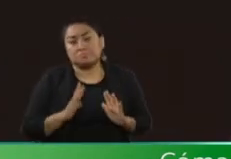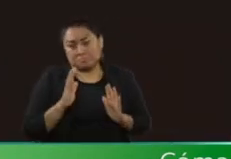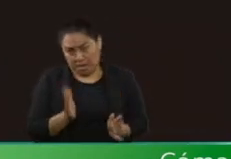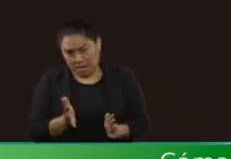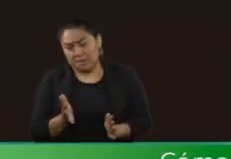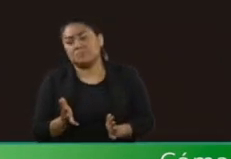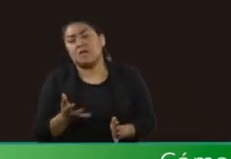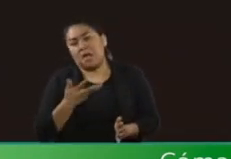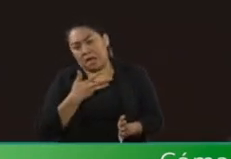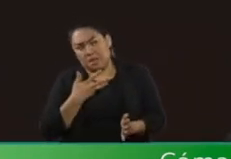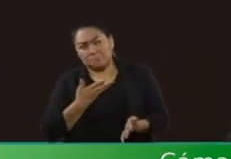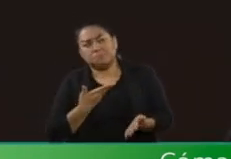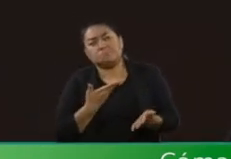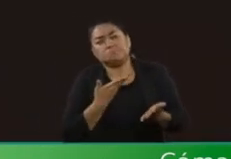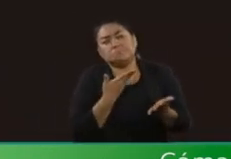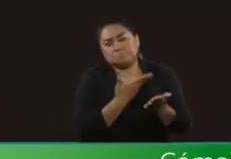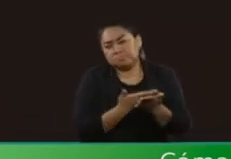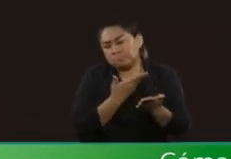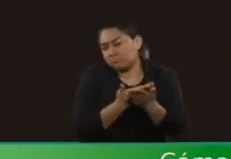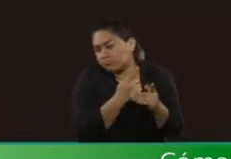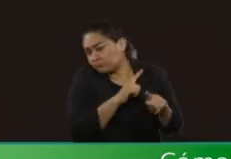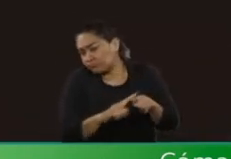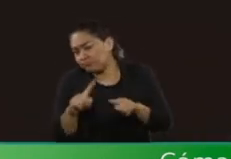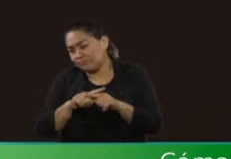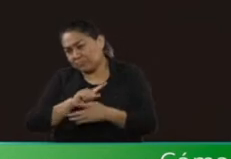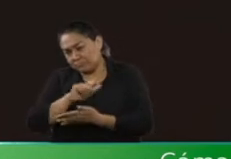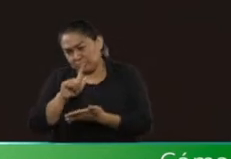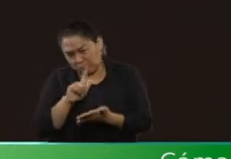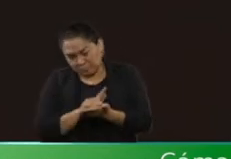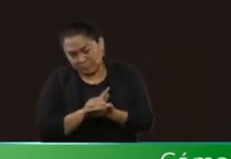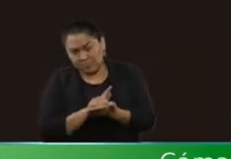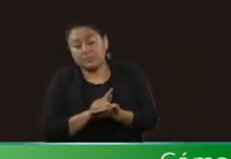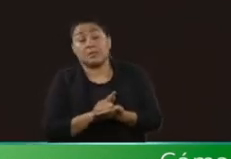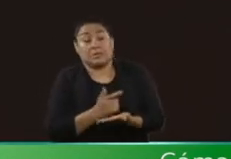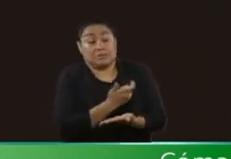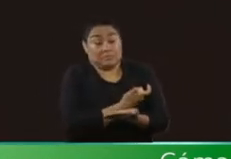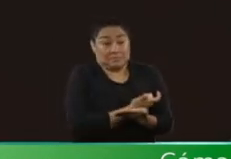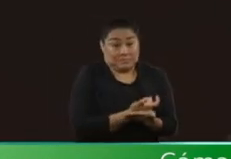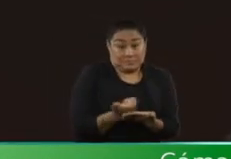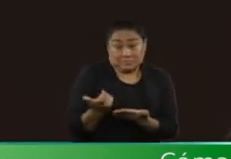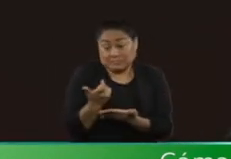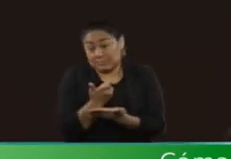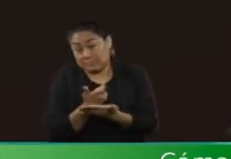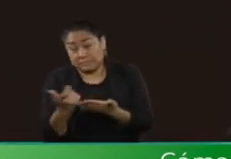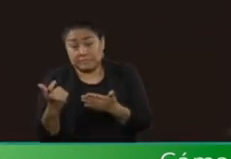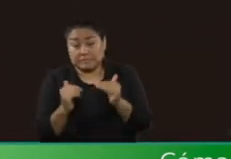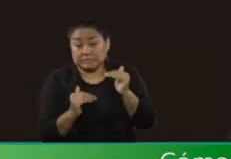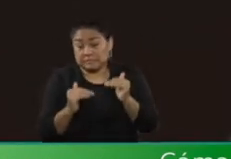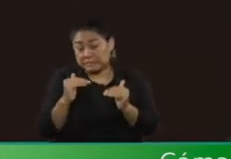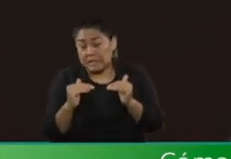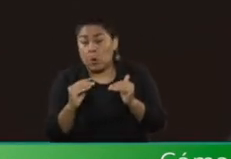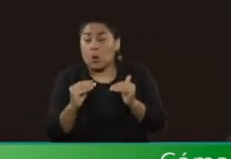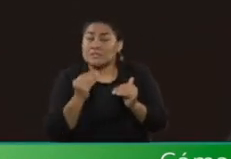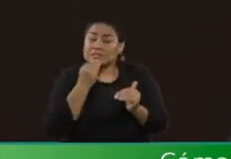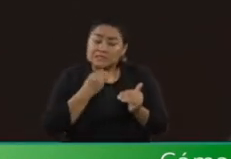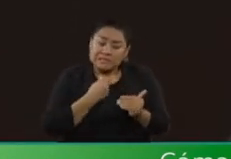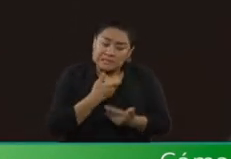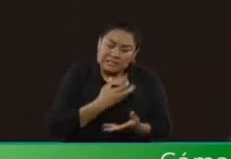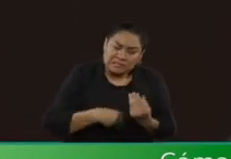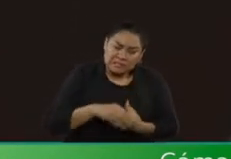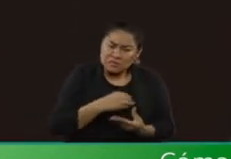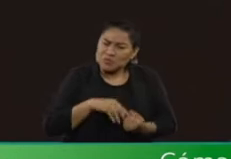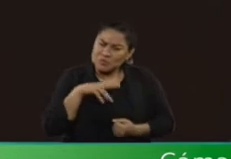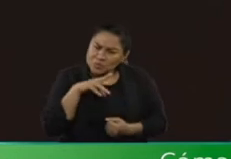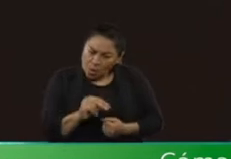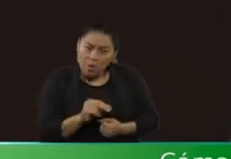iniciativas que hemos presentado para lograr que el salario no sea un salario mínimo, ni un salario de sobrevivencia, que sea